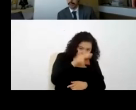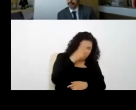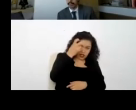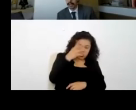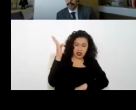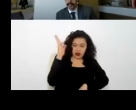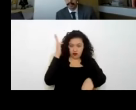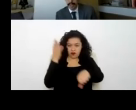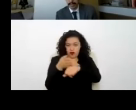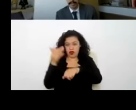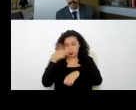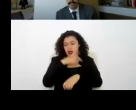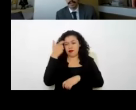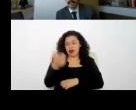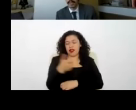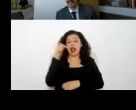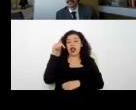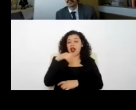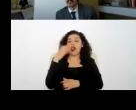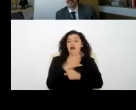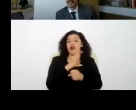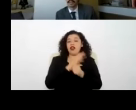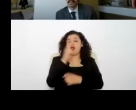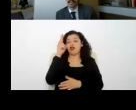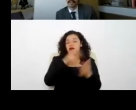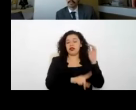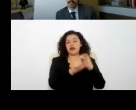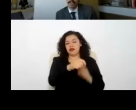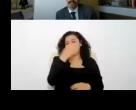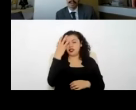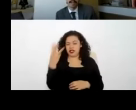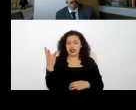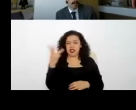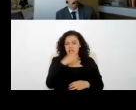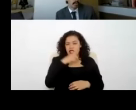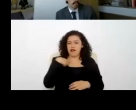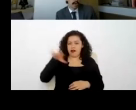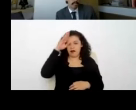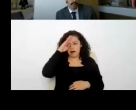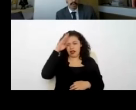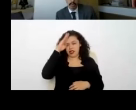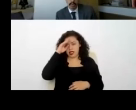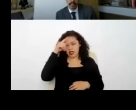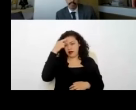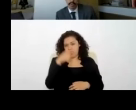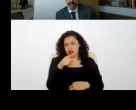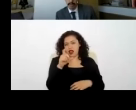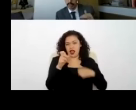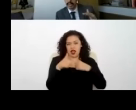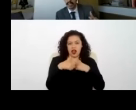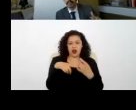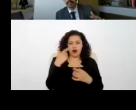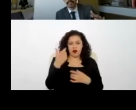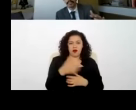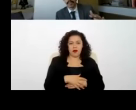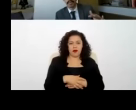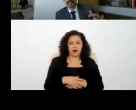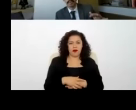al menos en 2023 ustedes deberían de considerar como el monto, digamos,